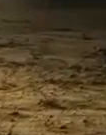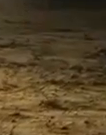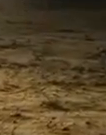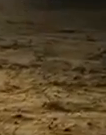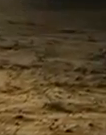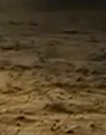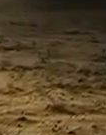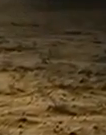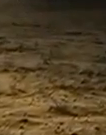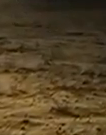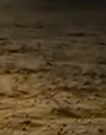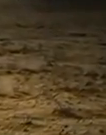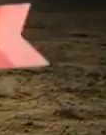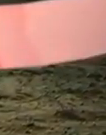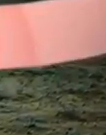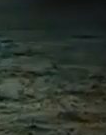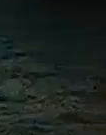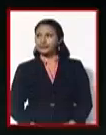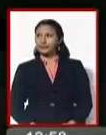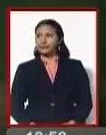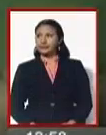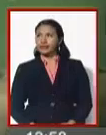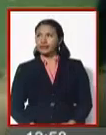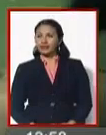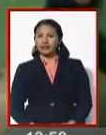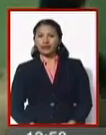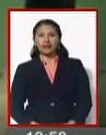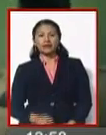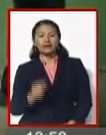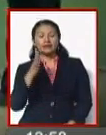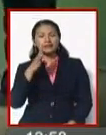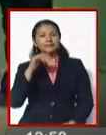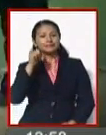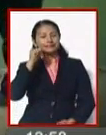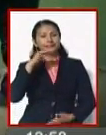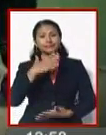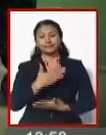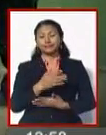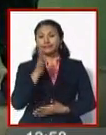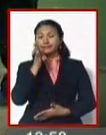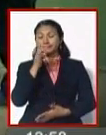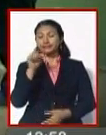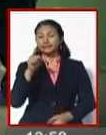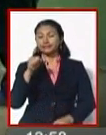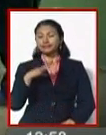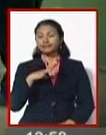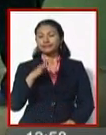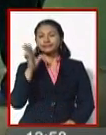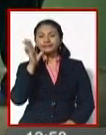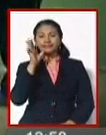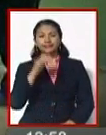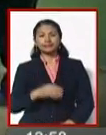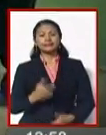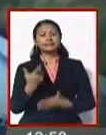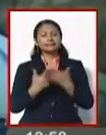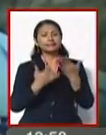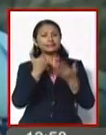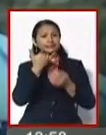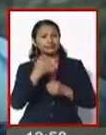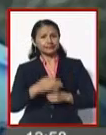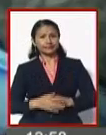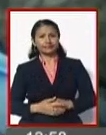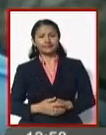En el próximo capítulo de Esposa Joven. ¿Es la madre de la niña? Sí, soy yo. ¿Qué ha